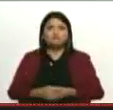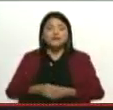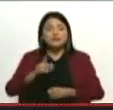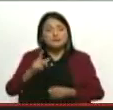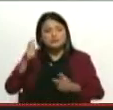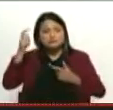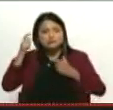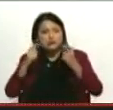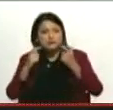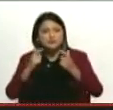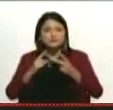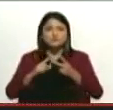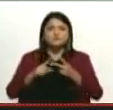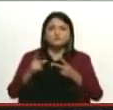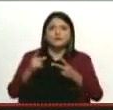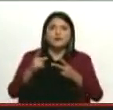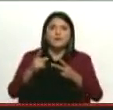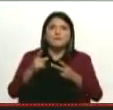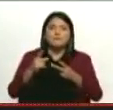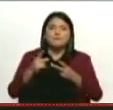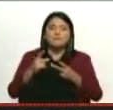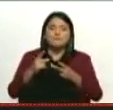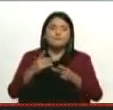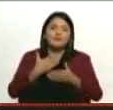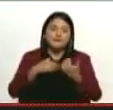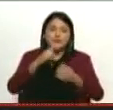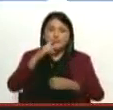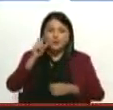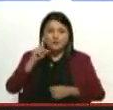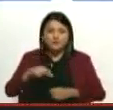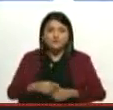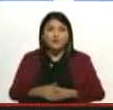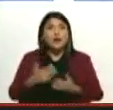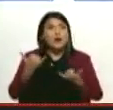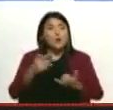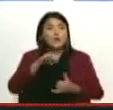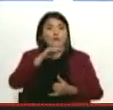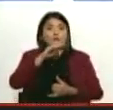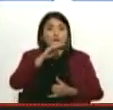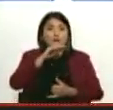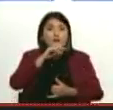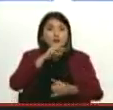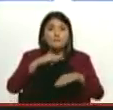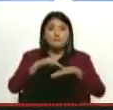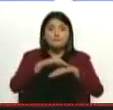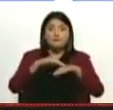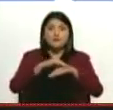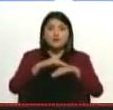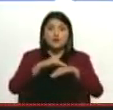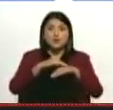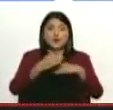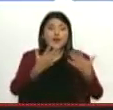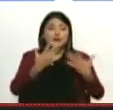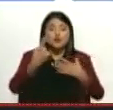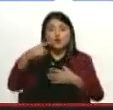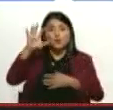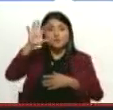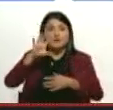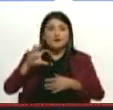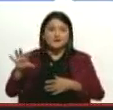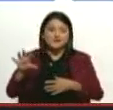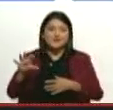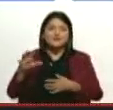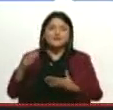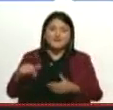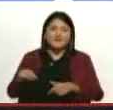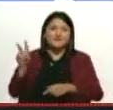eterno Hugo Chávez y también por el presidente Nicolás Maduro de inmediato vamos a escuchar declaraciones del ministro de relaciones exteriores iban Gil